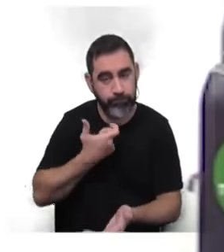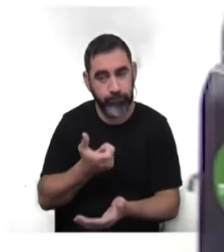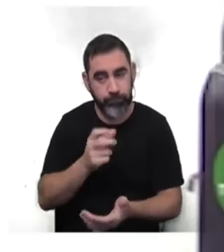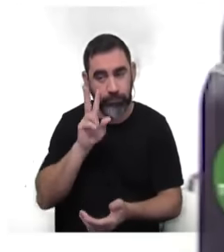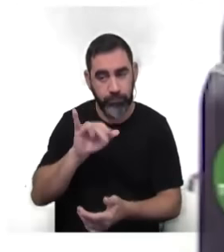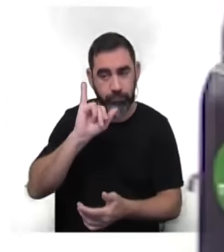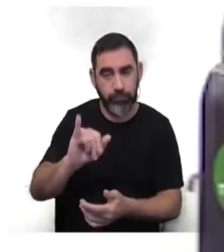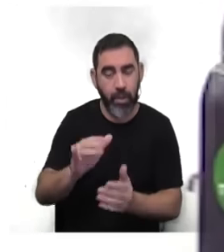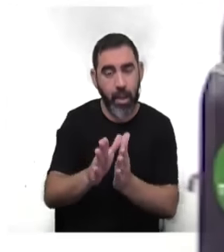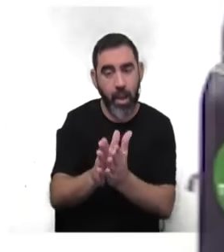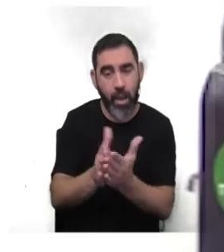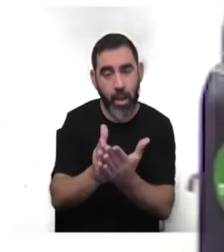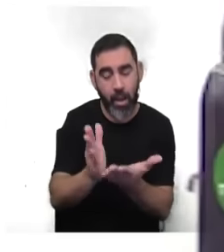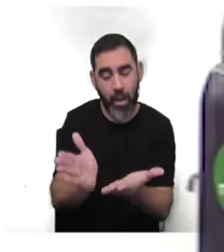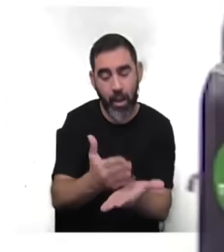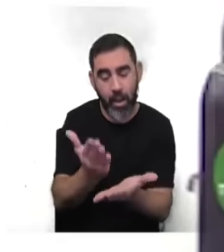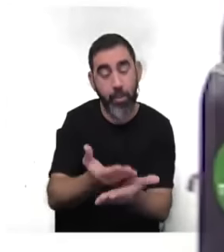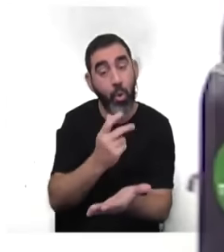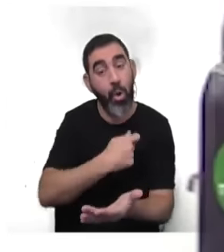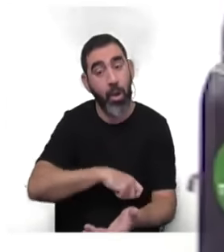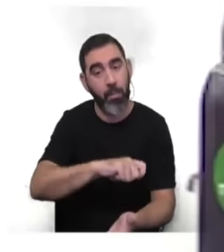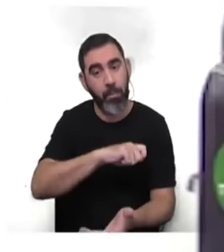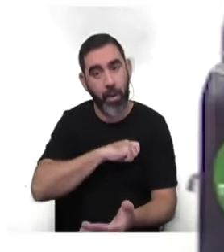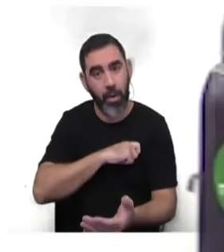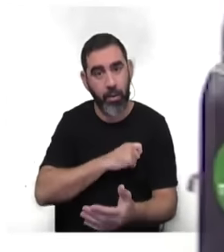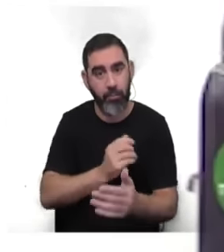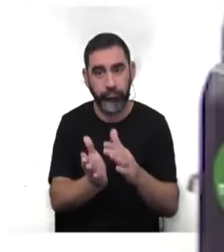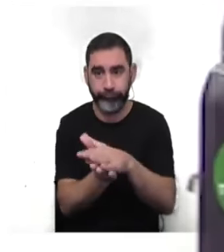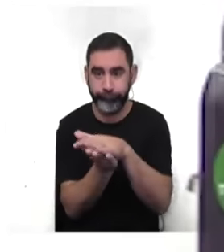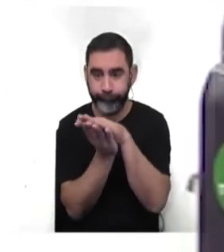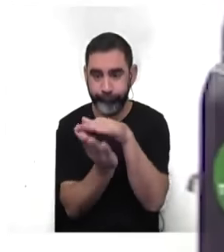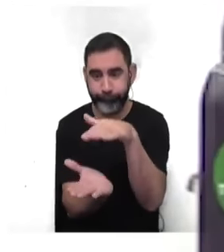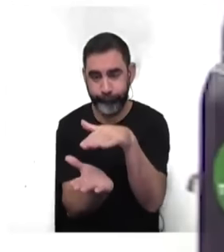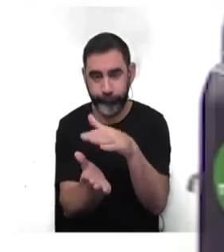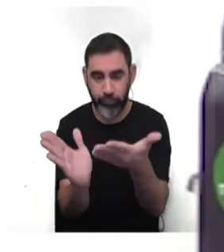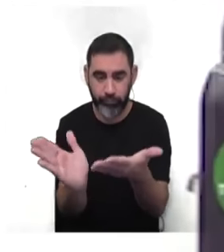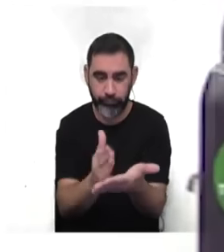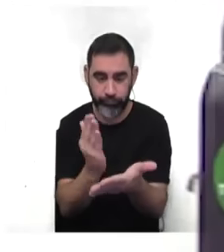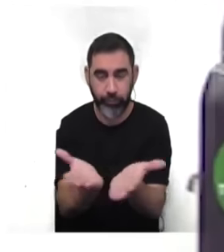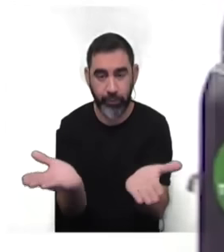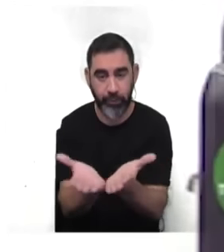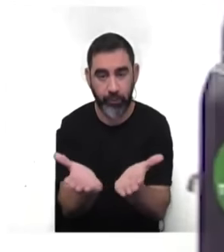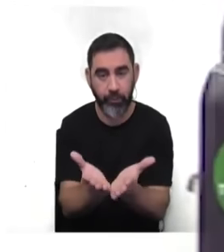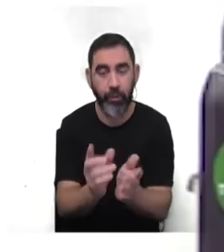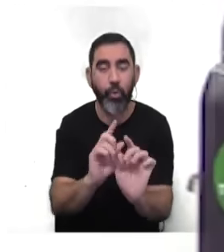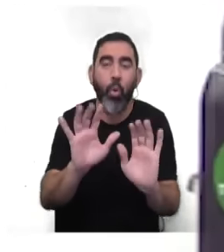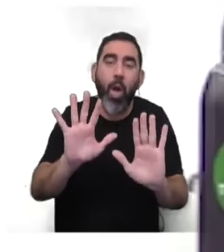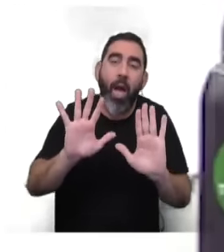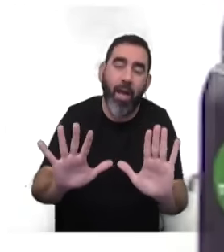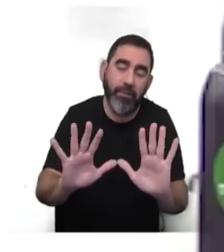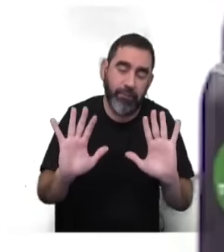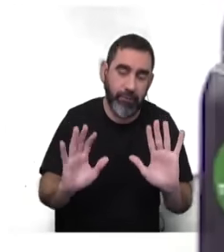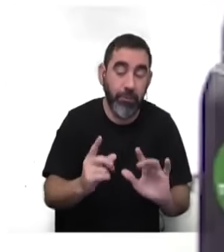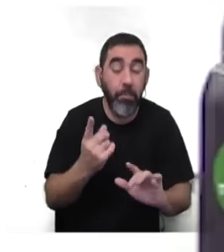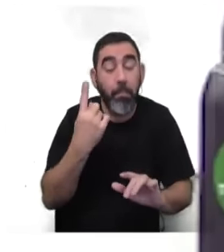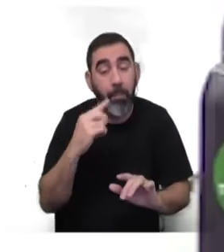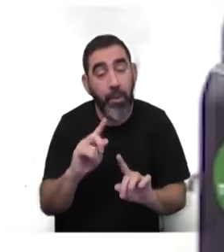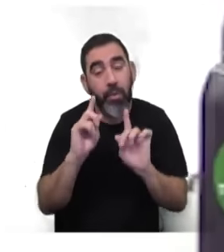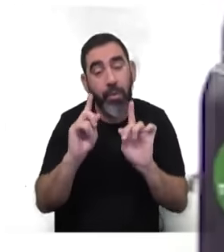es el libro de estudio en España es tremendo es una es un enciclopedia Yo no digo si tanto o tampoco pero creo que